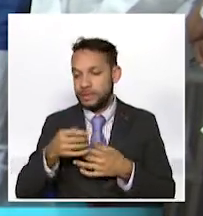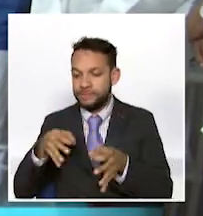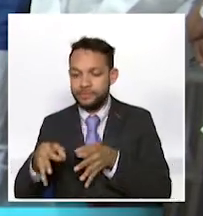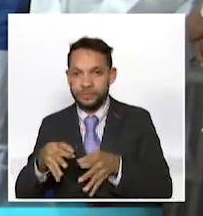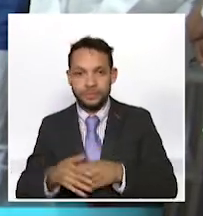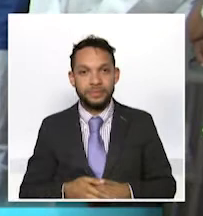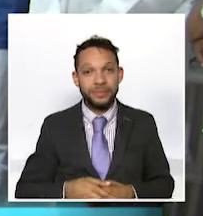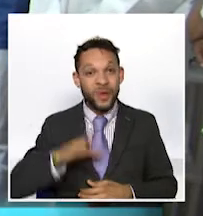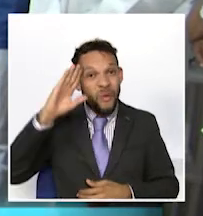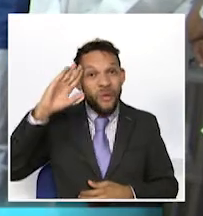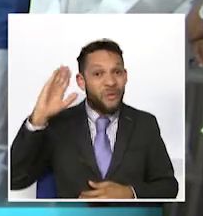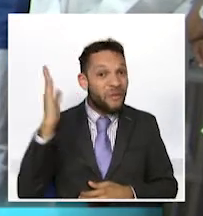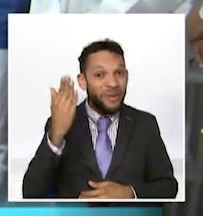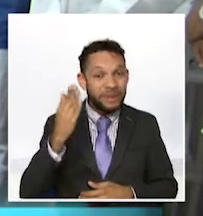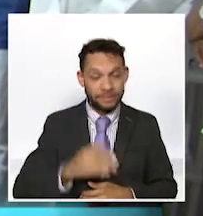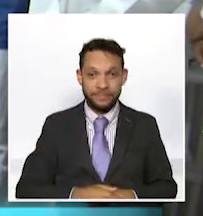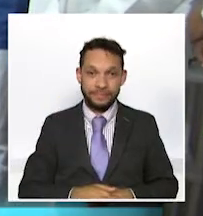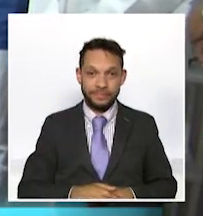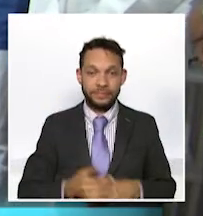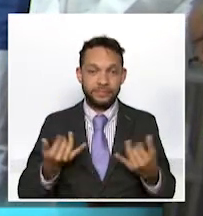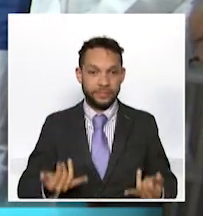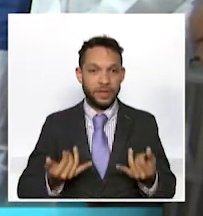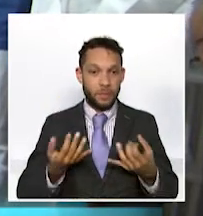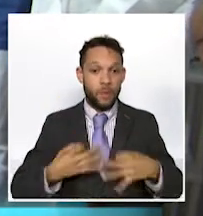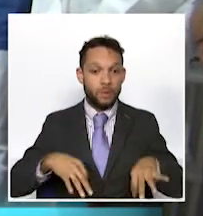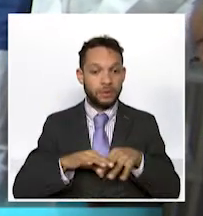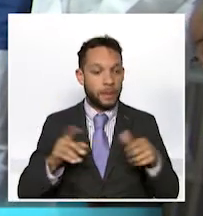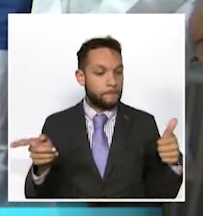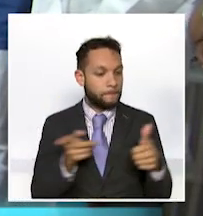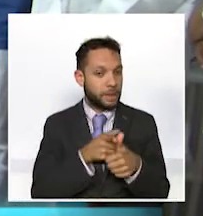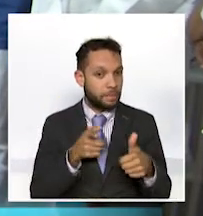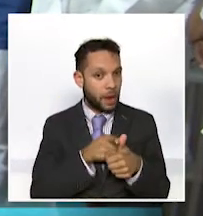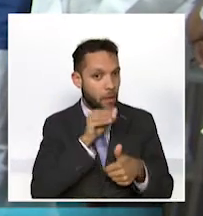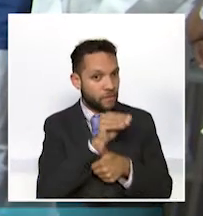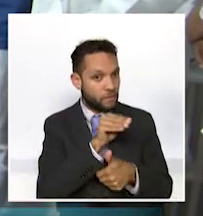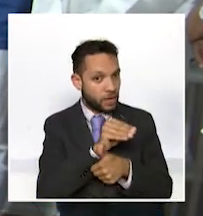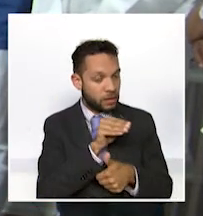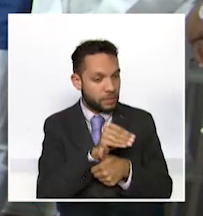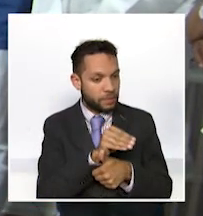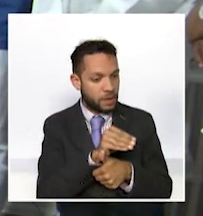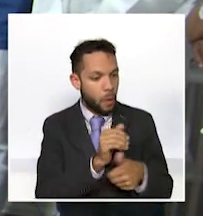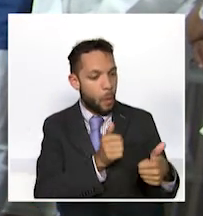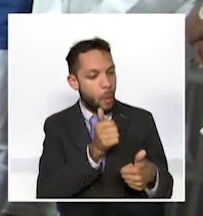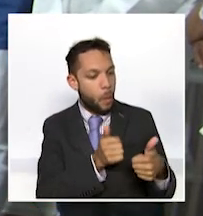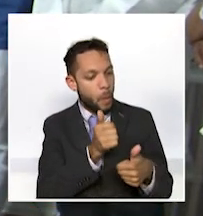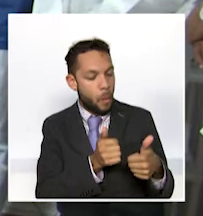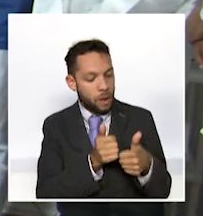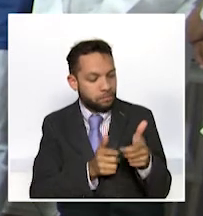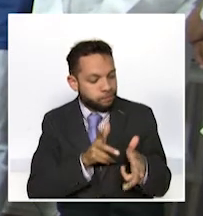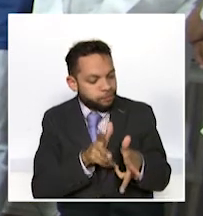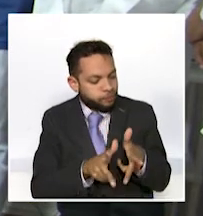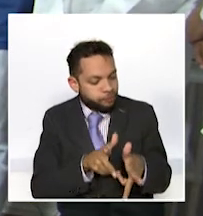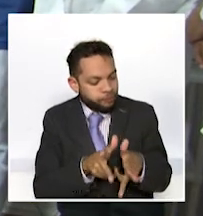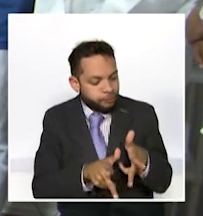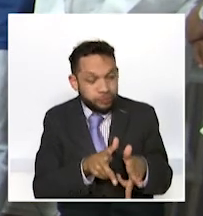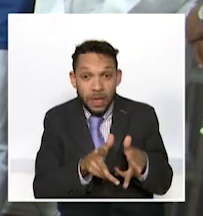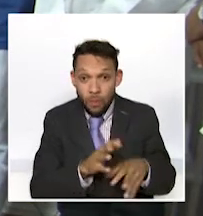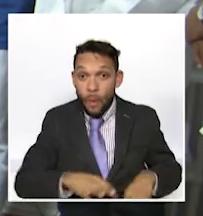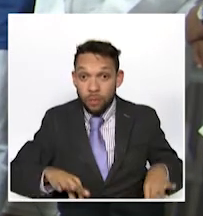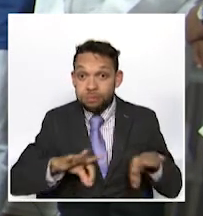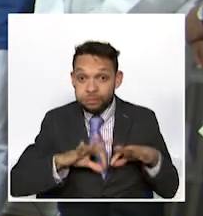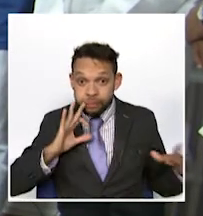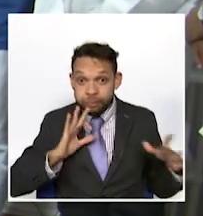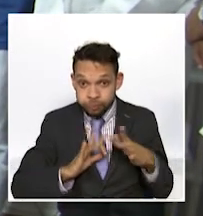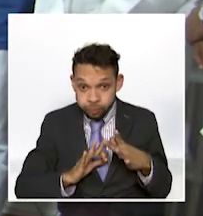para todos. A ver, lo primero que debemos tener en cuenta es definir un poquito qué es la quiropraxia, ¿sí? Tenemos que tener en cuenta que es